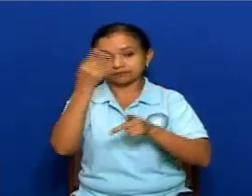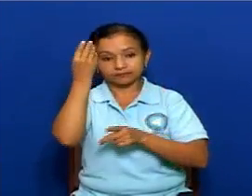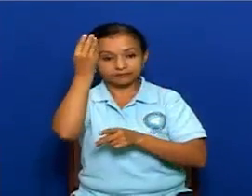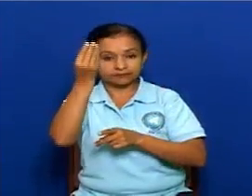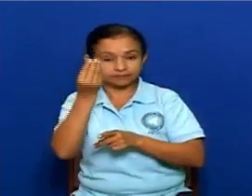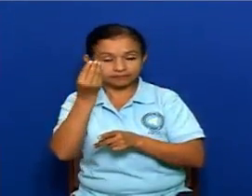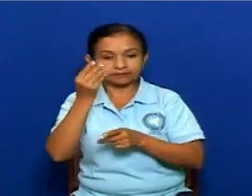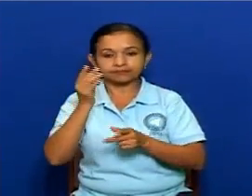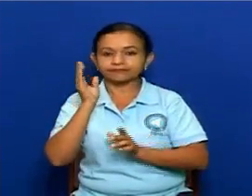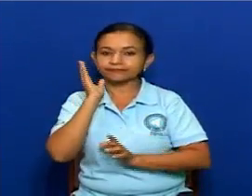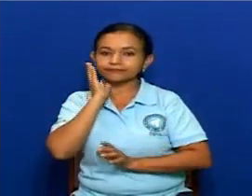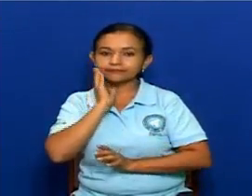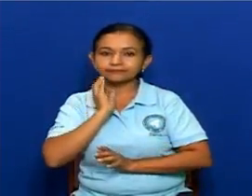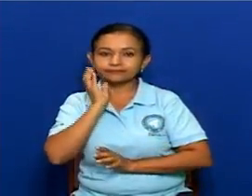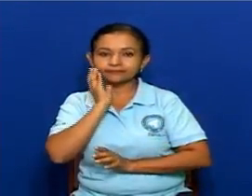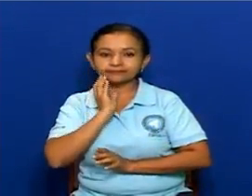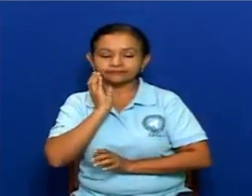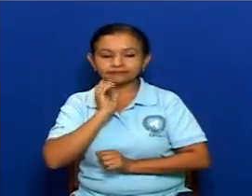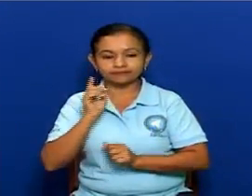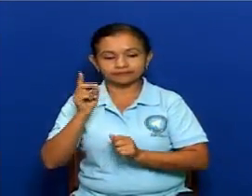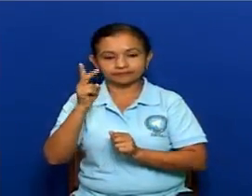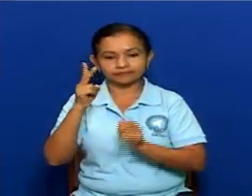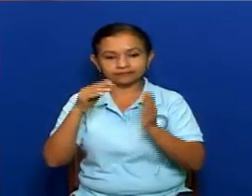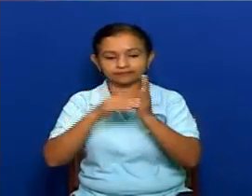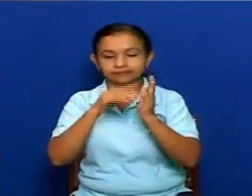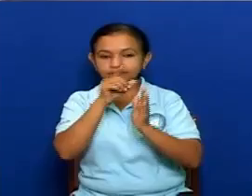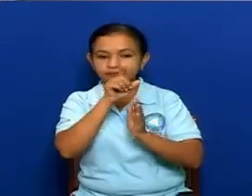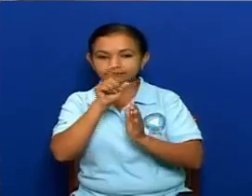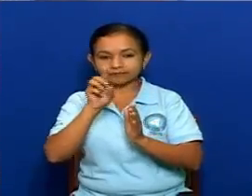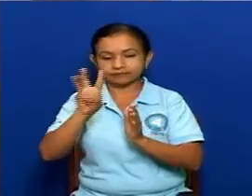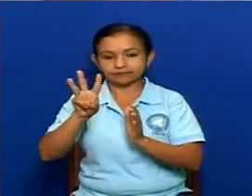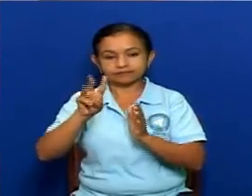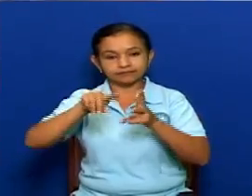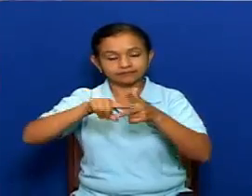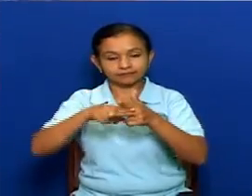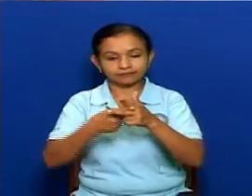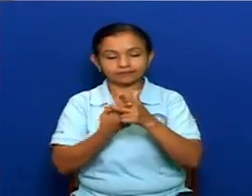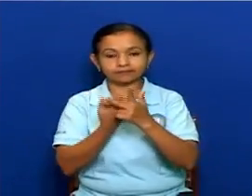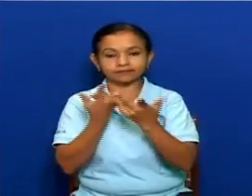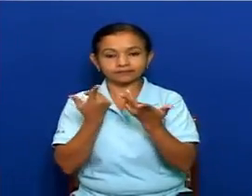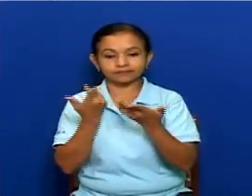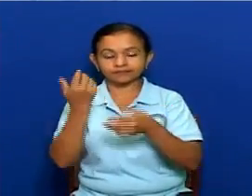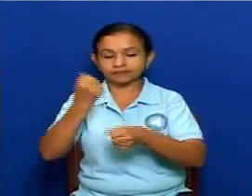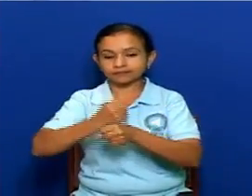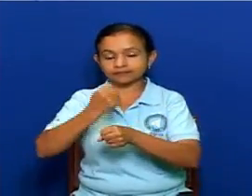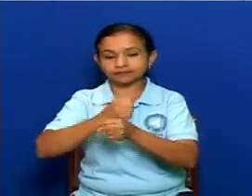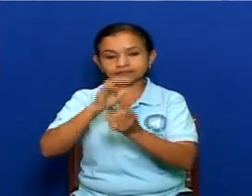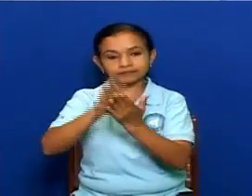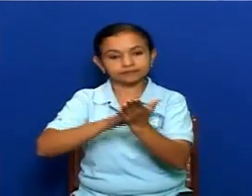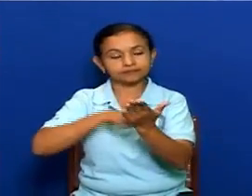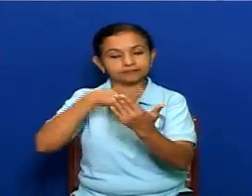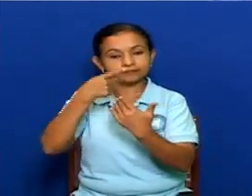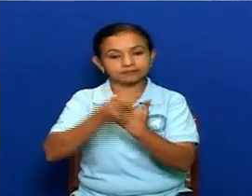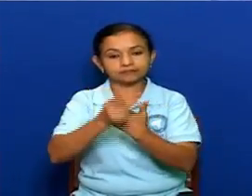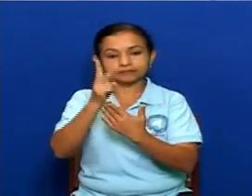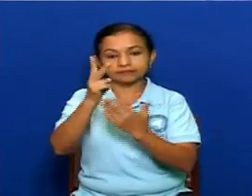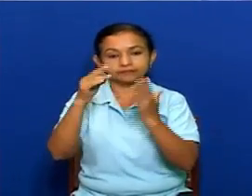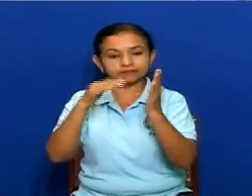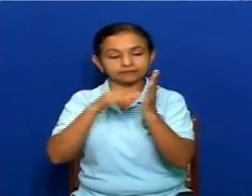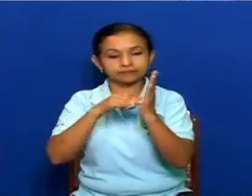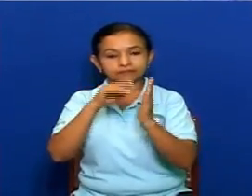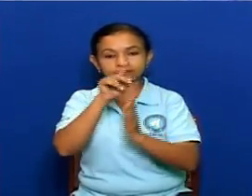esta primera experiencia del 2013 en el que inició la ejecución de estos programas, ya en el